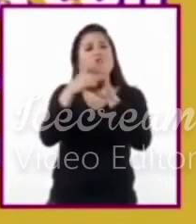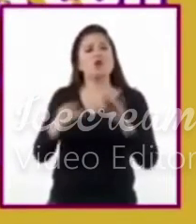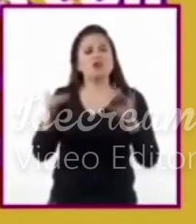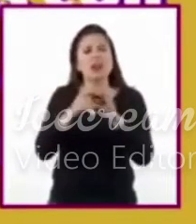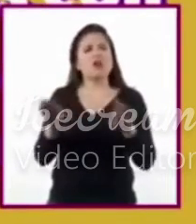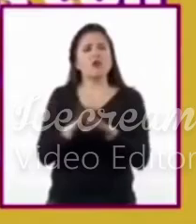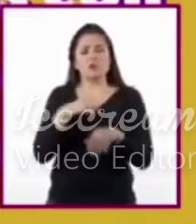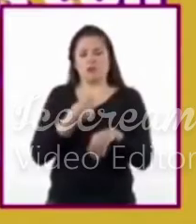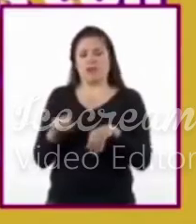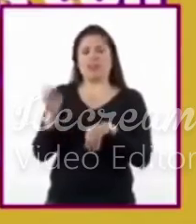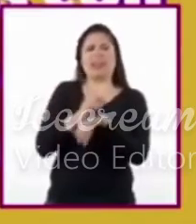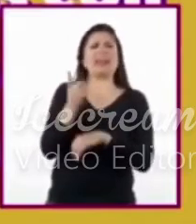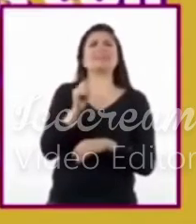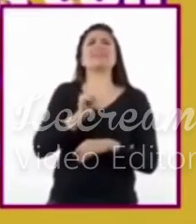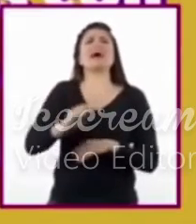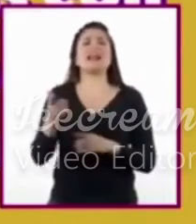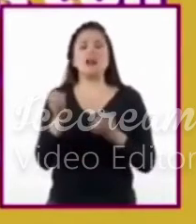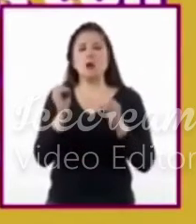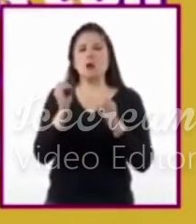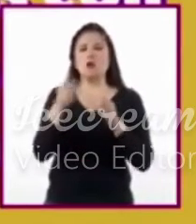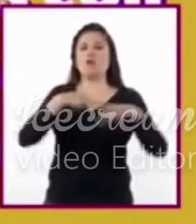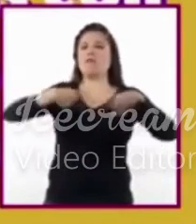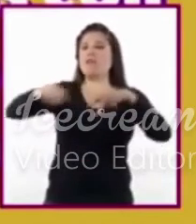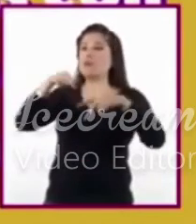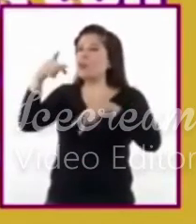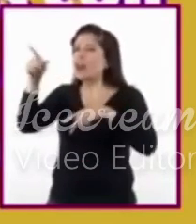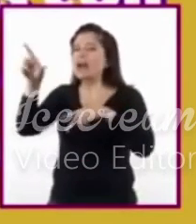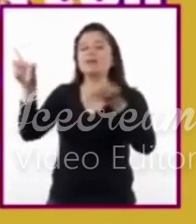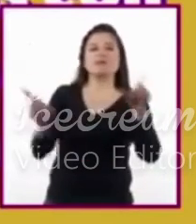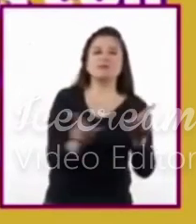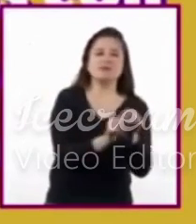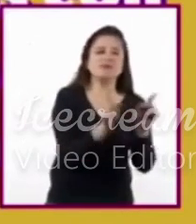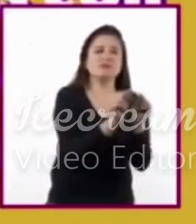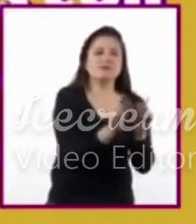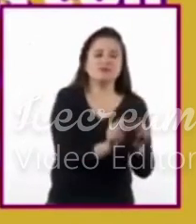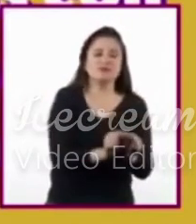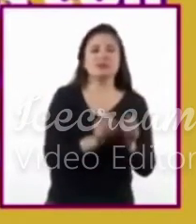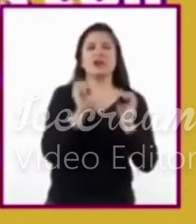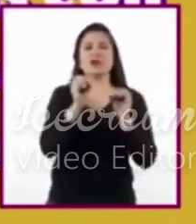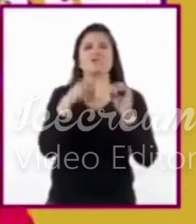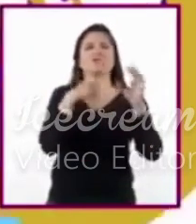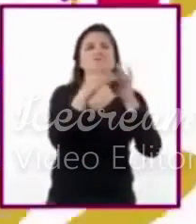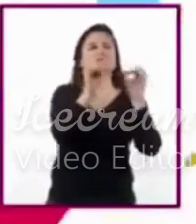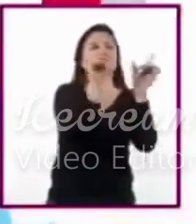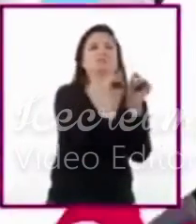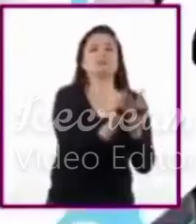estuvo nuestro día, sobre el partido de fútbol o sobre algún evento importante que hayamos tenido.